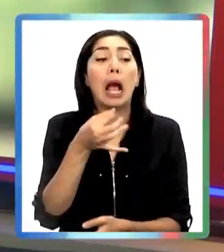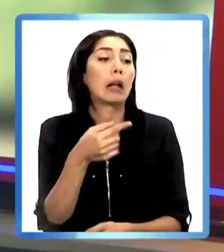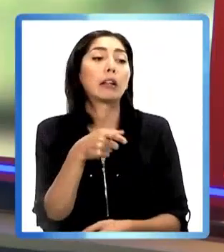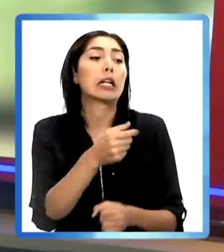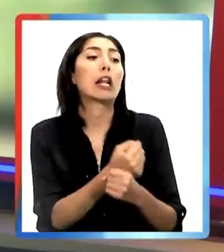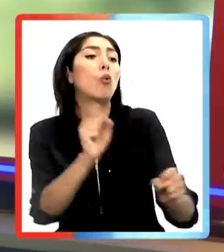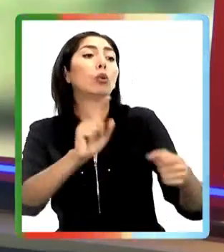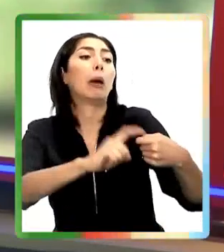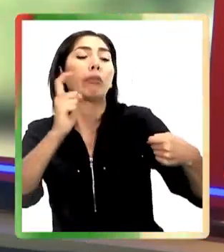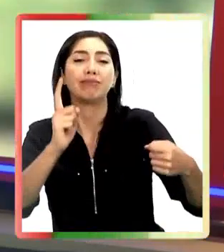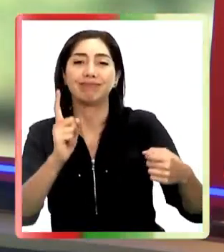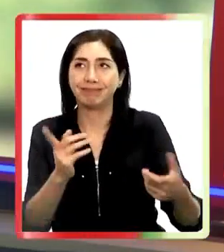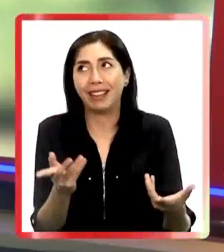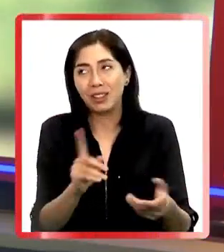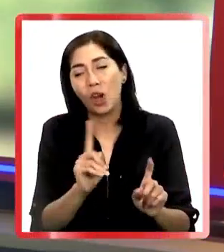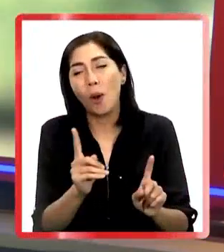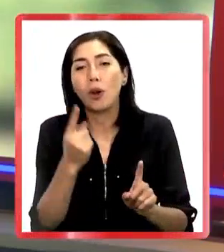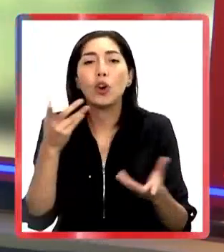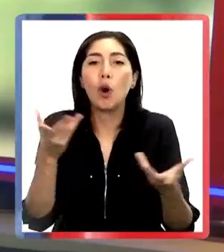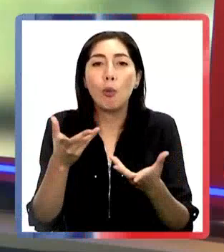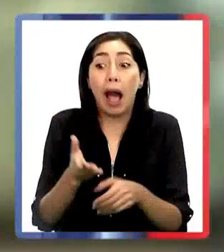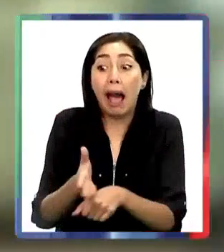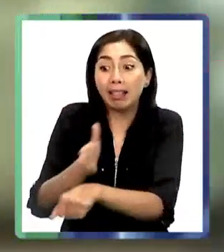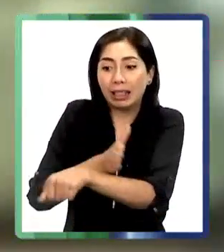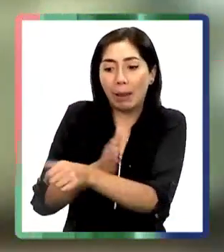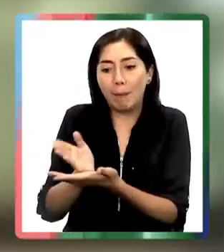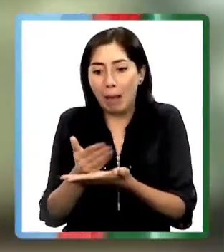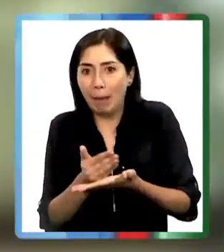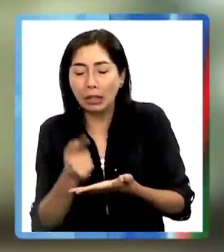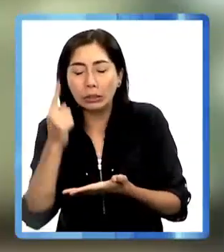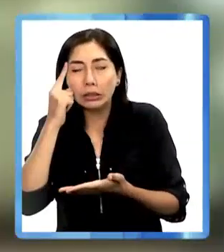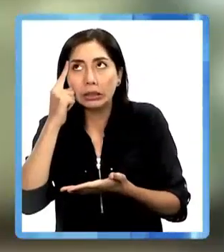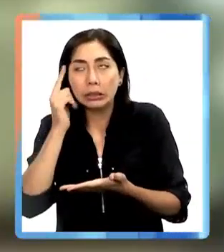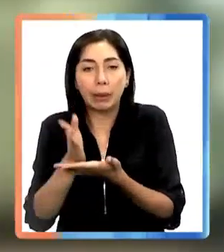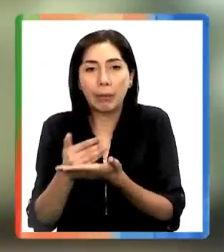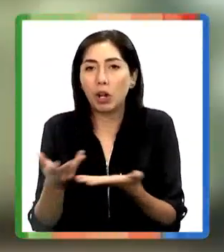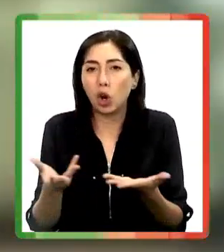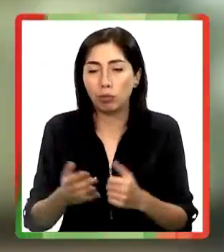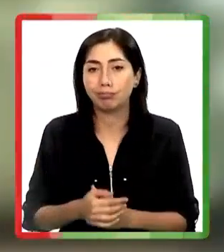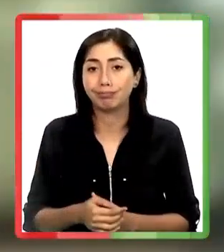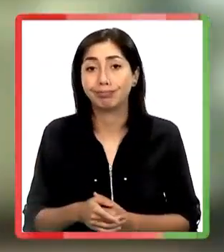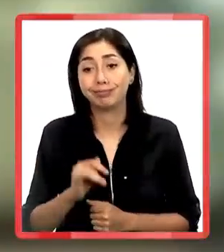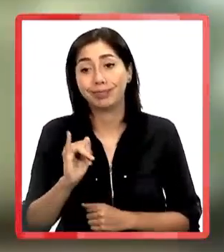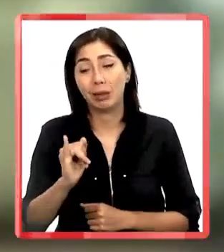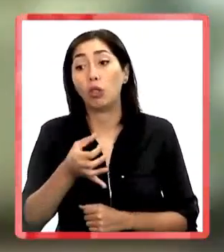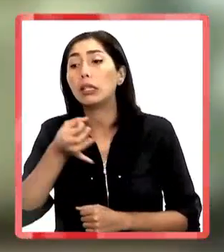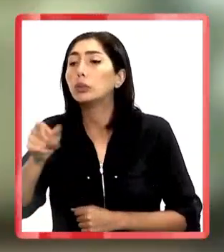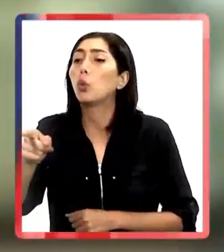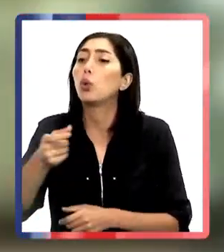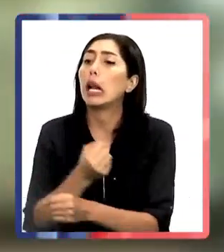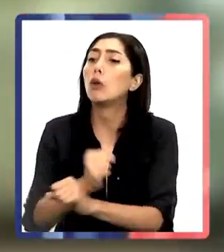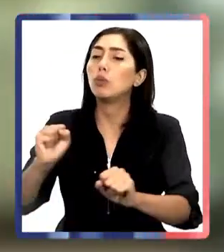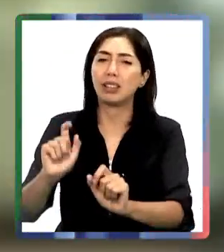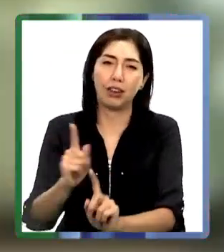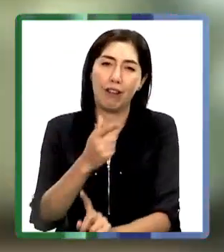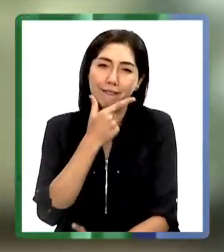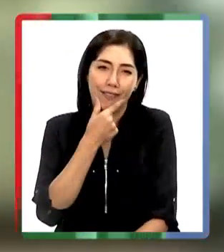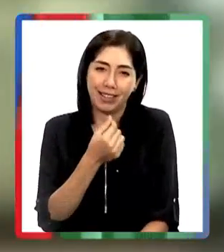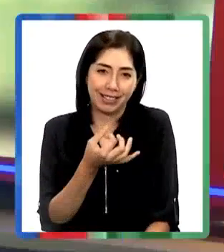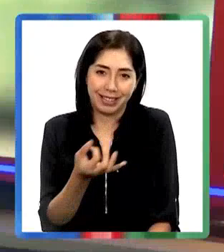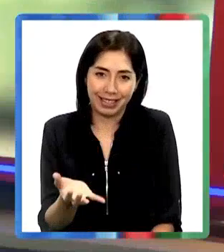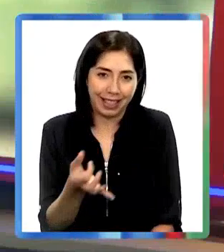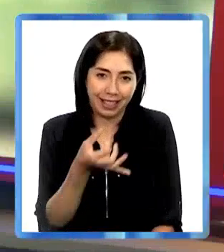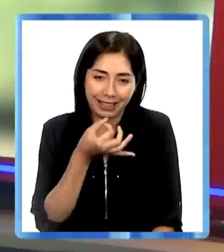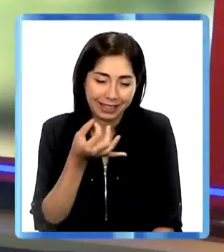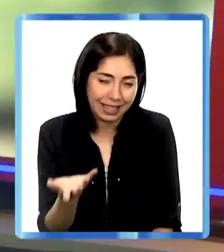pero ¿cómo se puede preparar la persona para volver a ese ambiente? Claro que no es fácil decirle a alguien que renuncie, ¿no? Ahí cuando uno le dice, bueno, pero es fácil